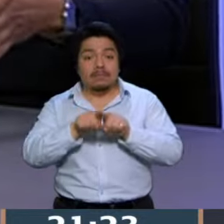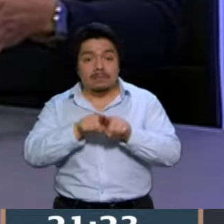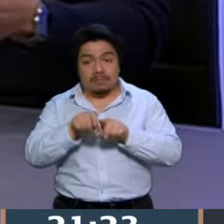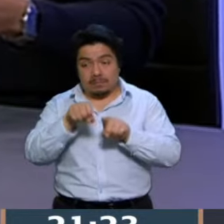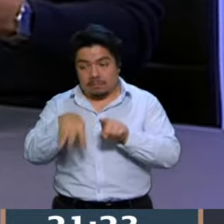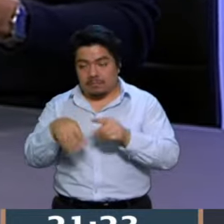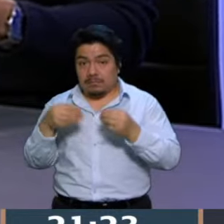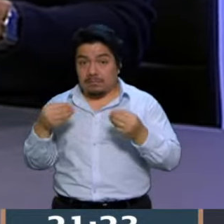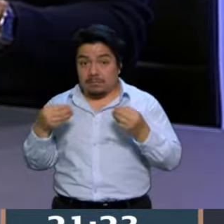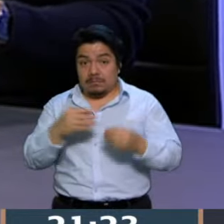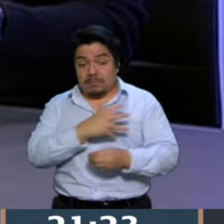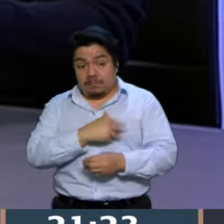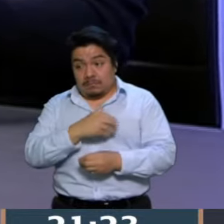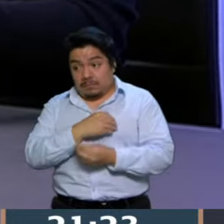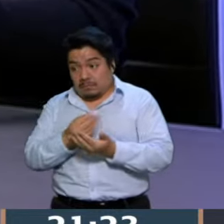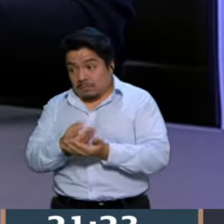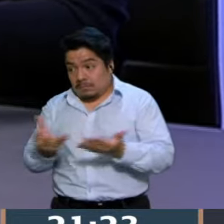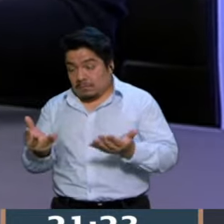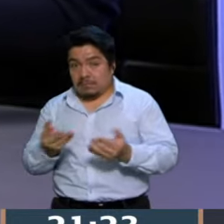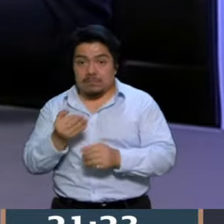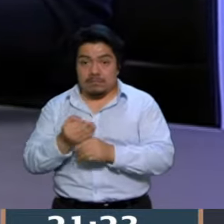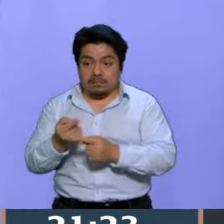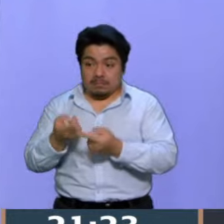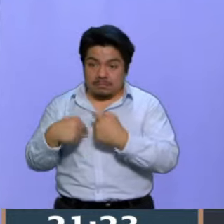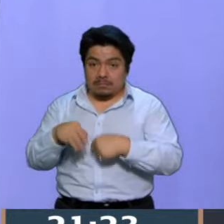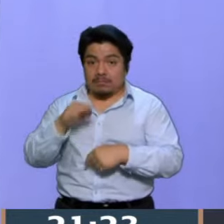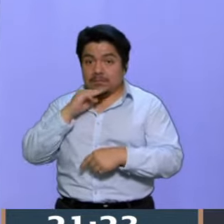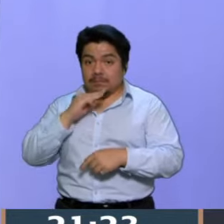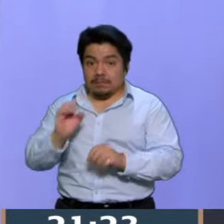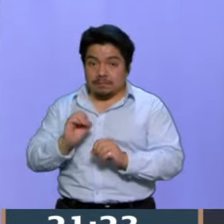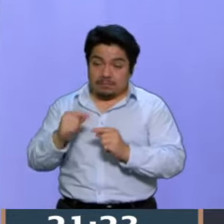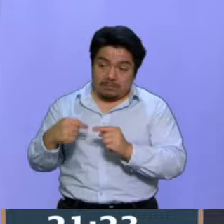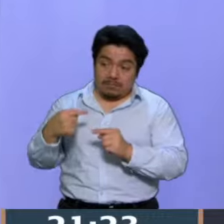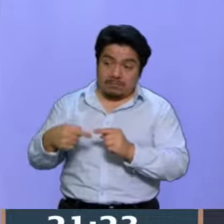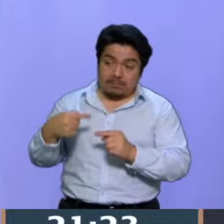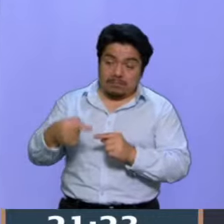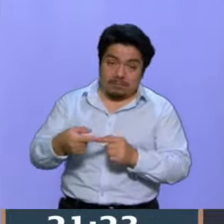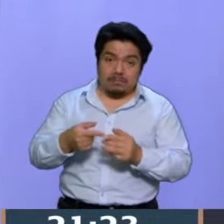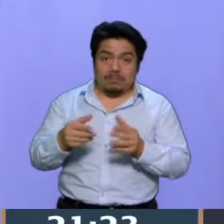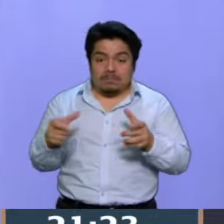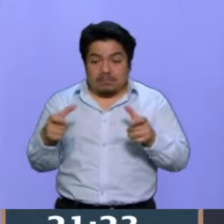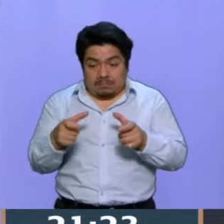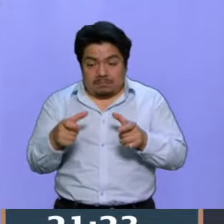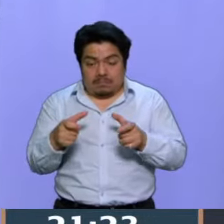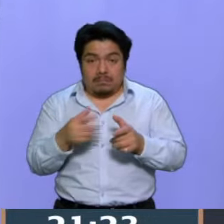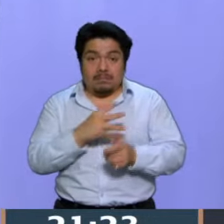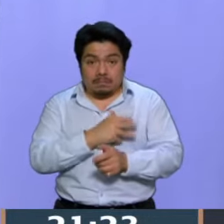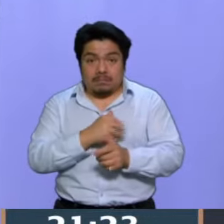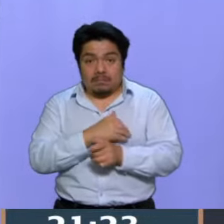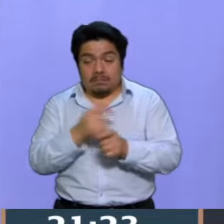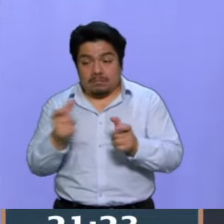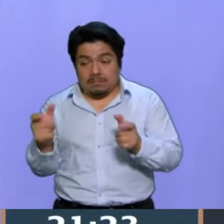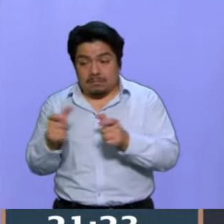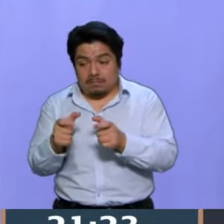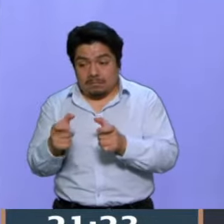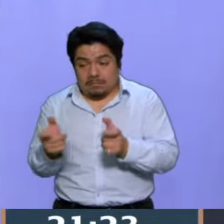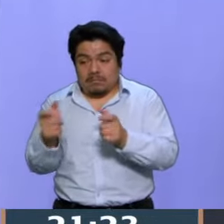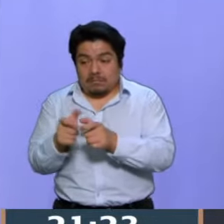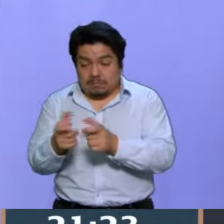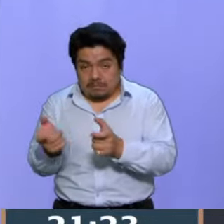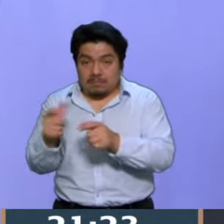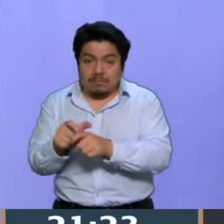más hijos que pues mis contemporáneas. Las contemporáneas de mi mamá también tuvieron menos hijos que las de sus mamás y así sucesivamente.